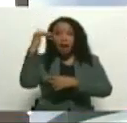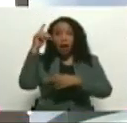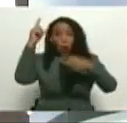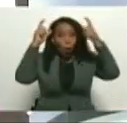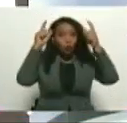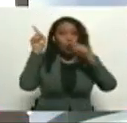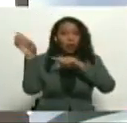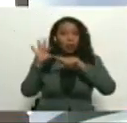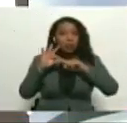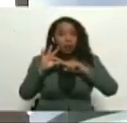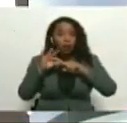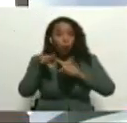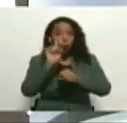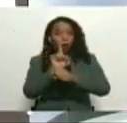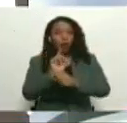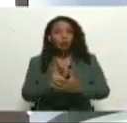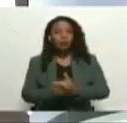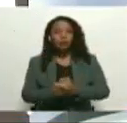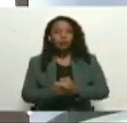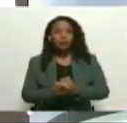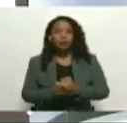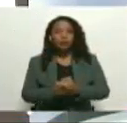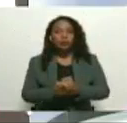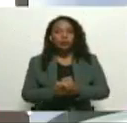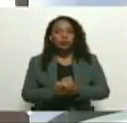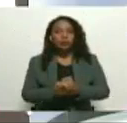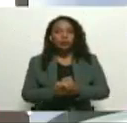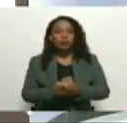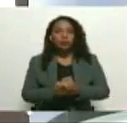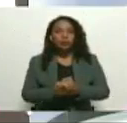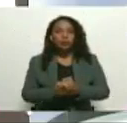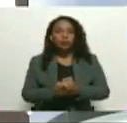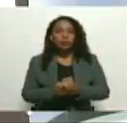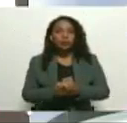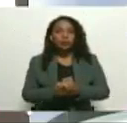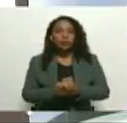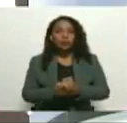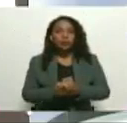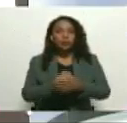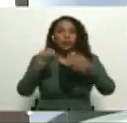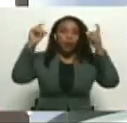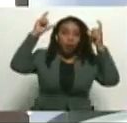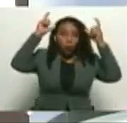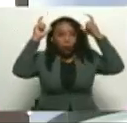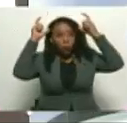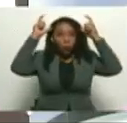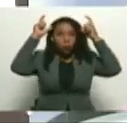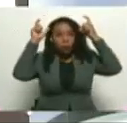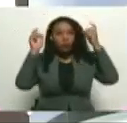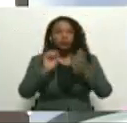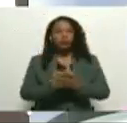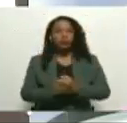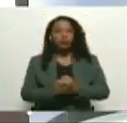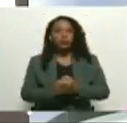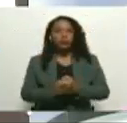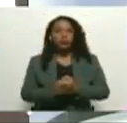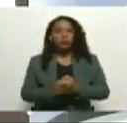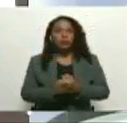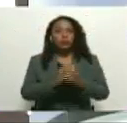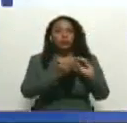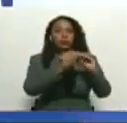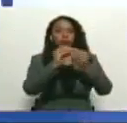Las cinco naciones fundadas por nuestro libertador Simón Bolívar. Sí, ¿ah? Correcto. El oso frontino, de verdad. Preparando